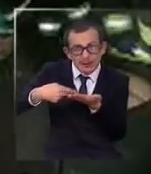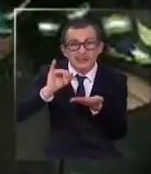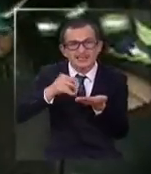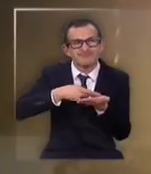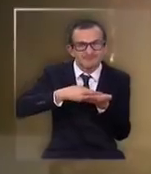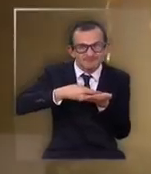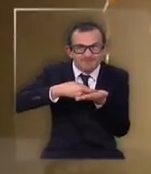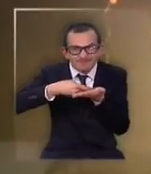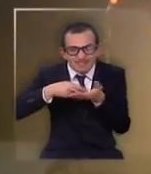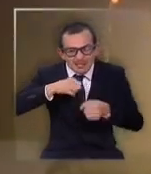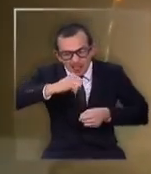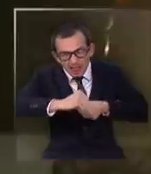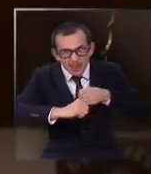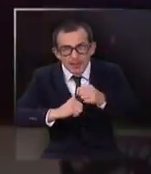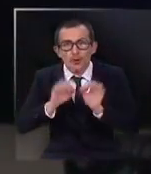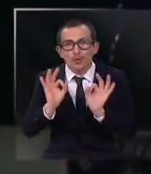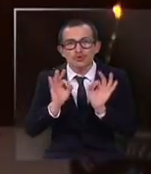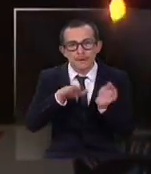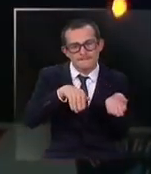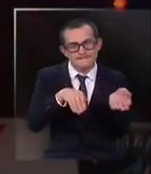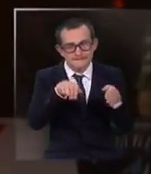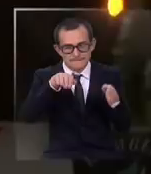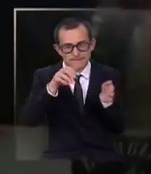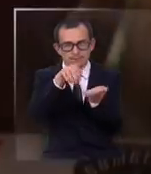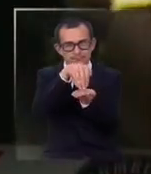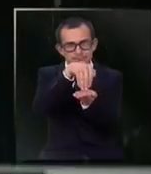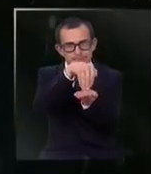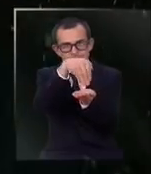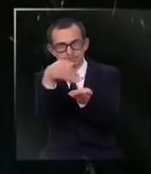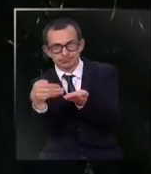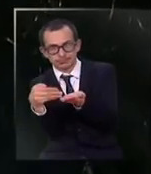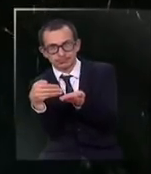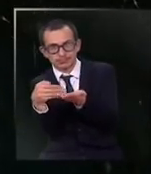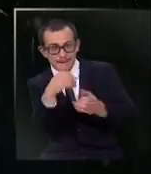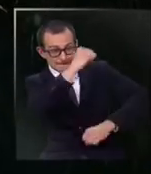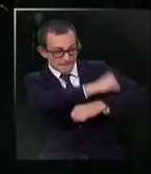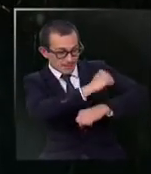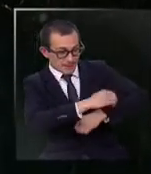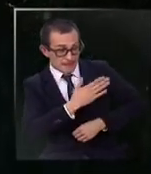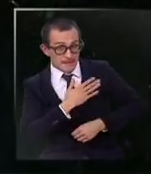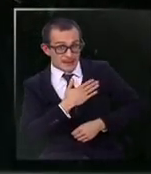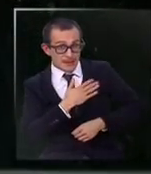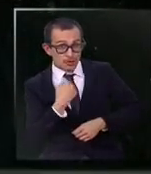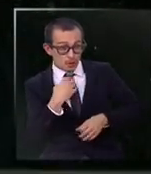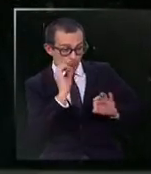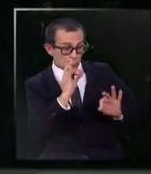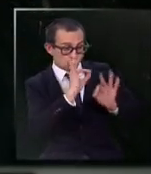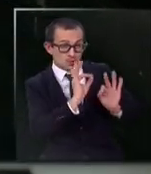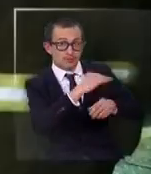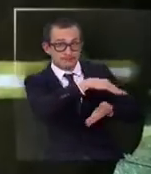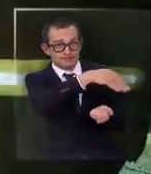por obviamente. Porque justo se volcó por el lado del. Por el lado campo de la ventana donde yo iba.